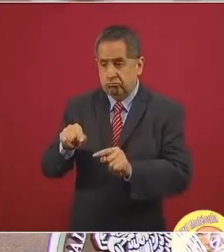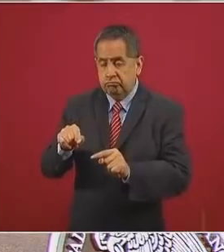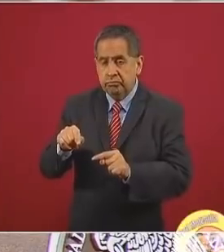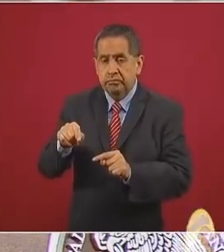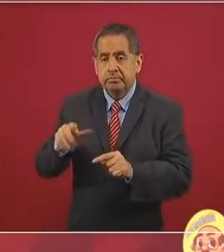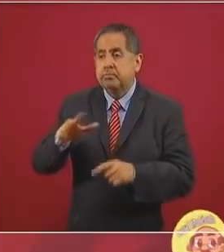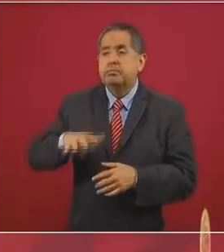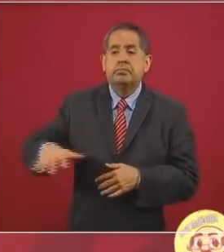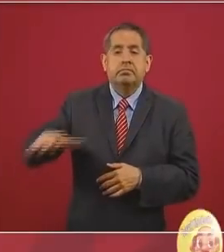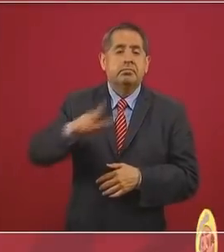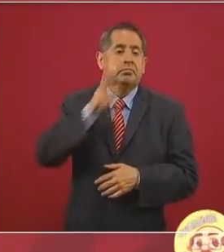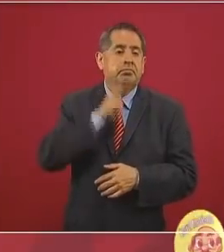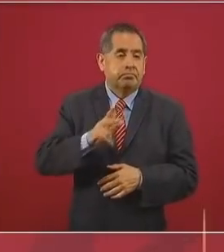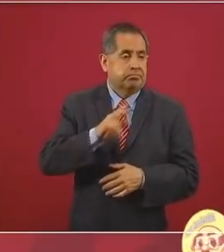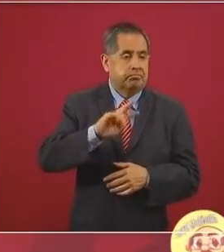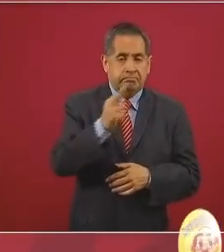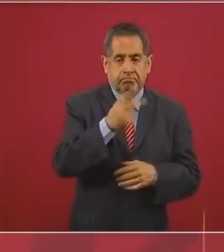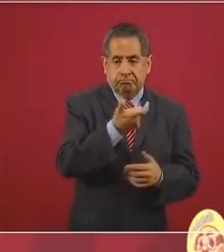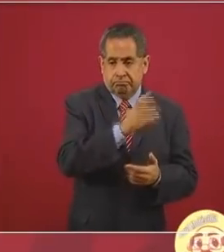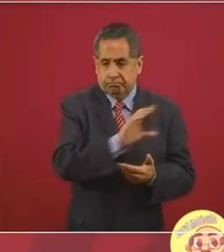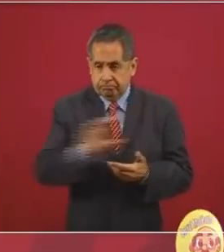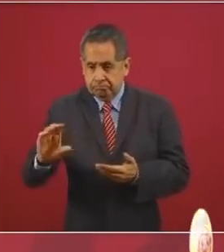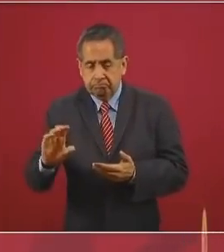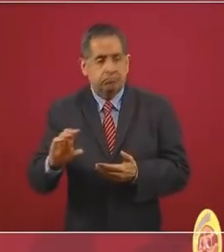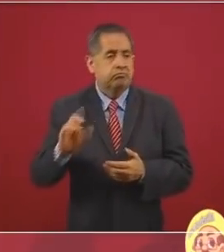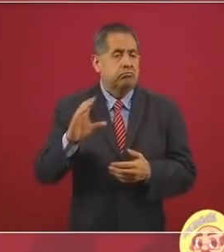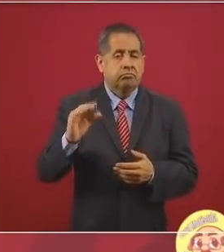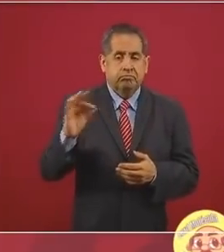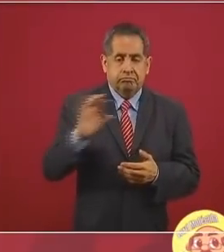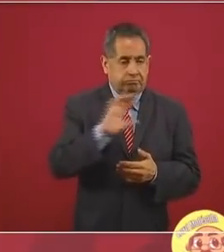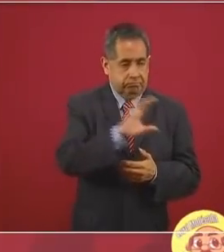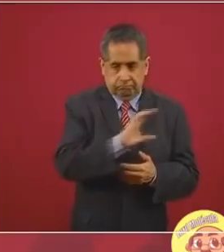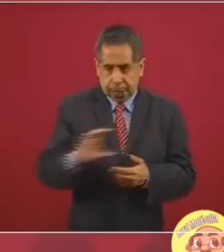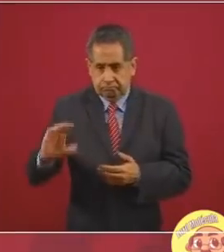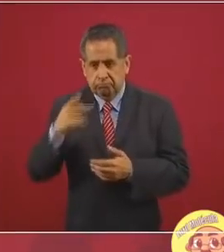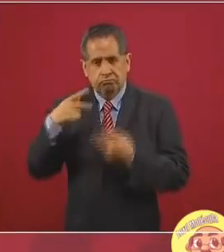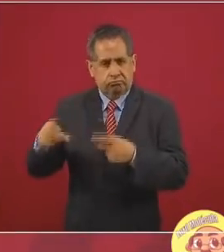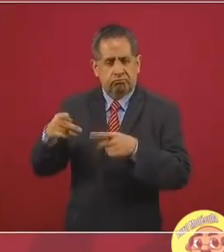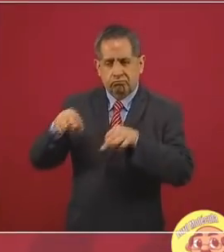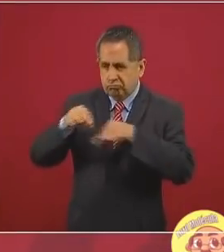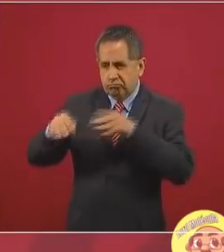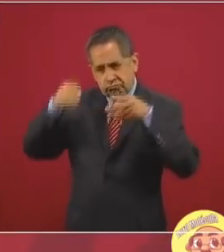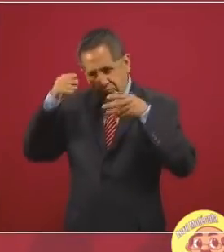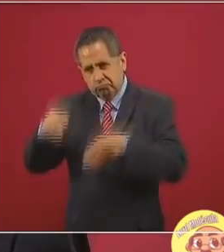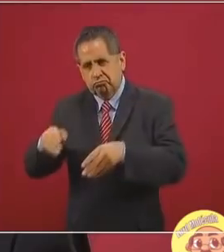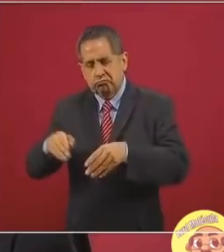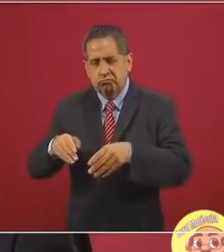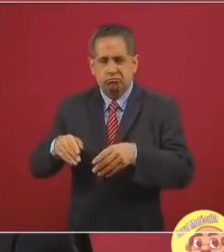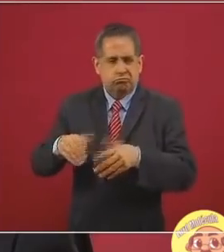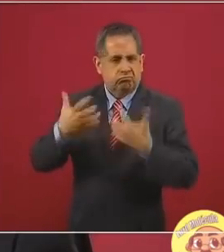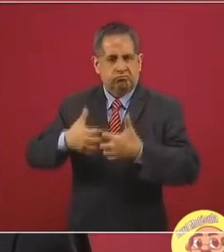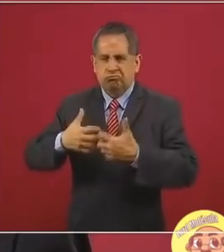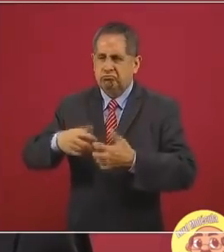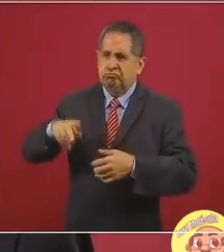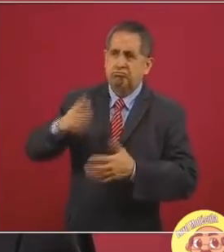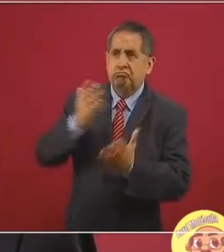devolverle a Pemex y a la Comisión Federal de Electricidad su función de empresas estratégicas